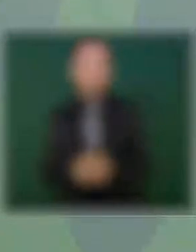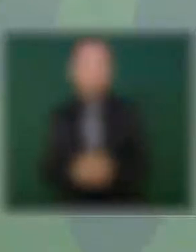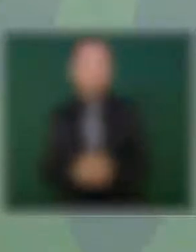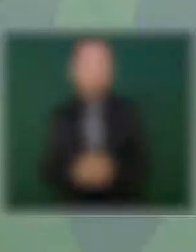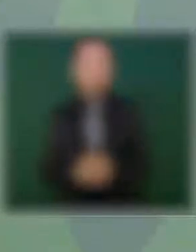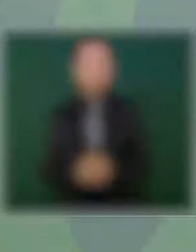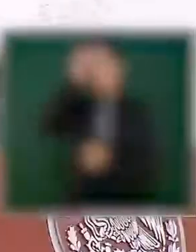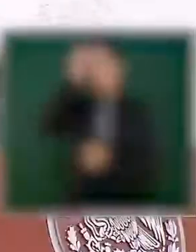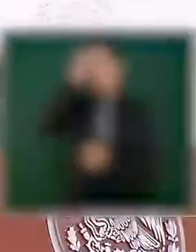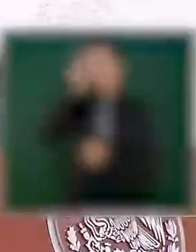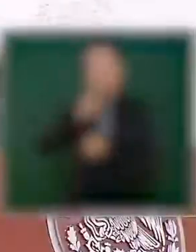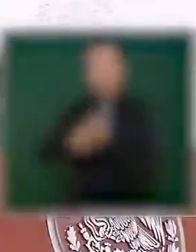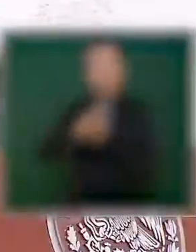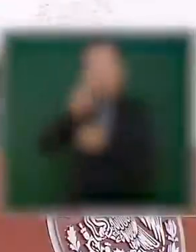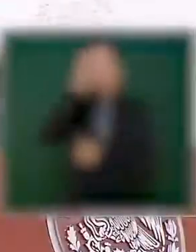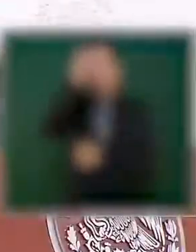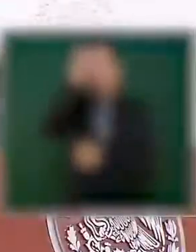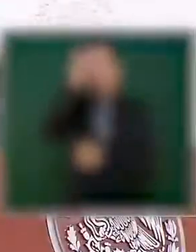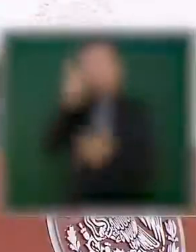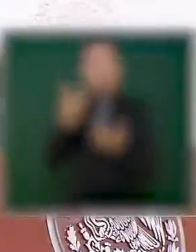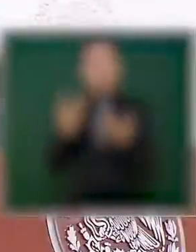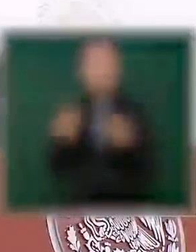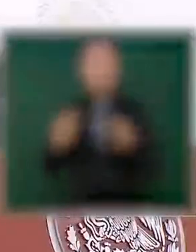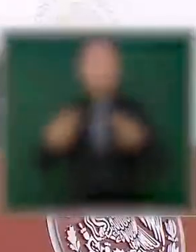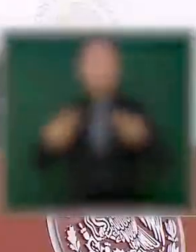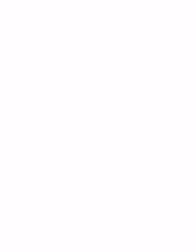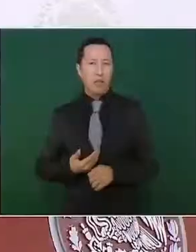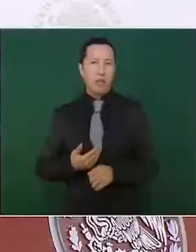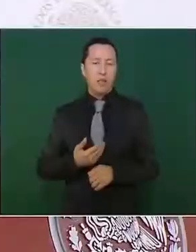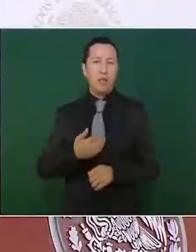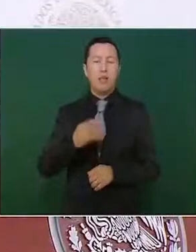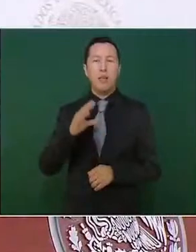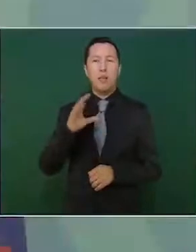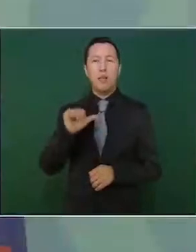es necesario iniciar un proceso de reforma.